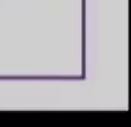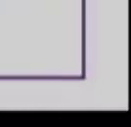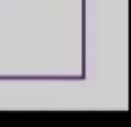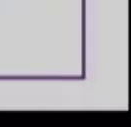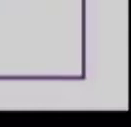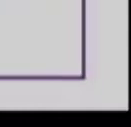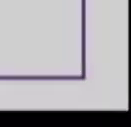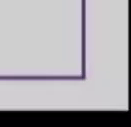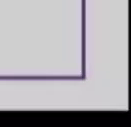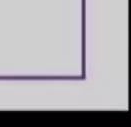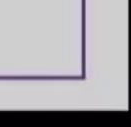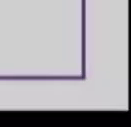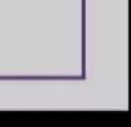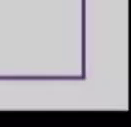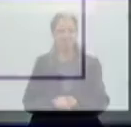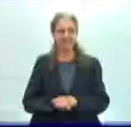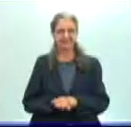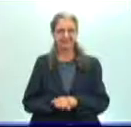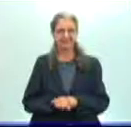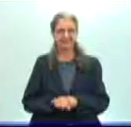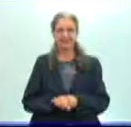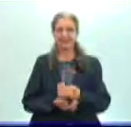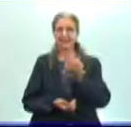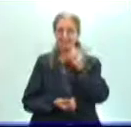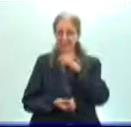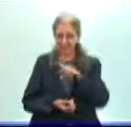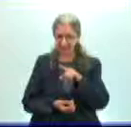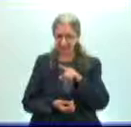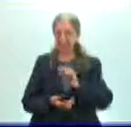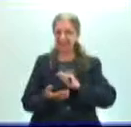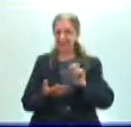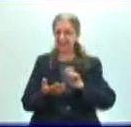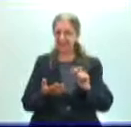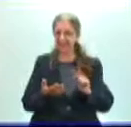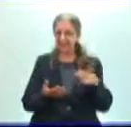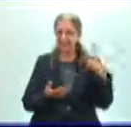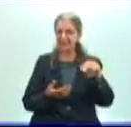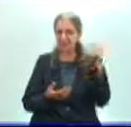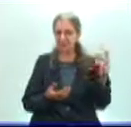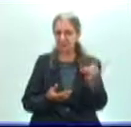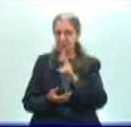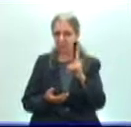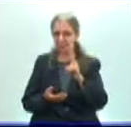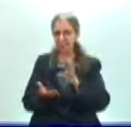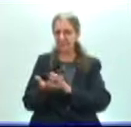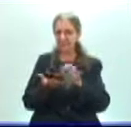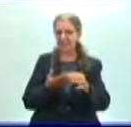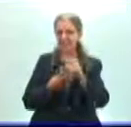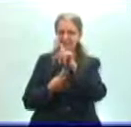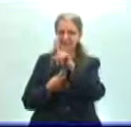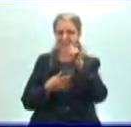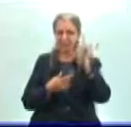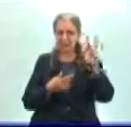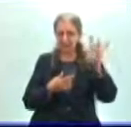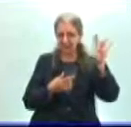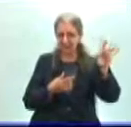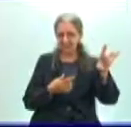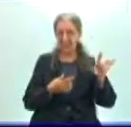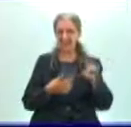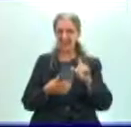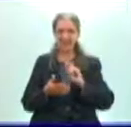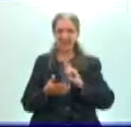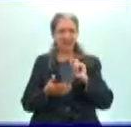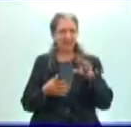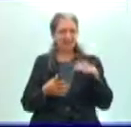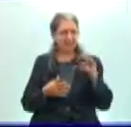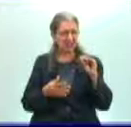También vas a estar resolviendo el ejercicio 2 de la página 115, donde debes plantear las